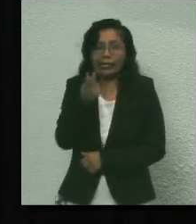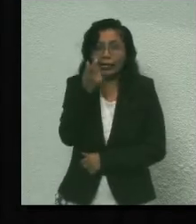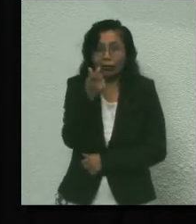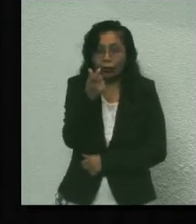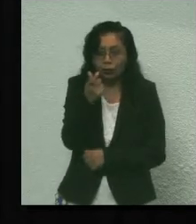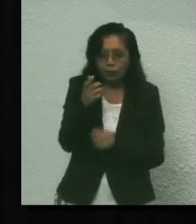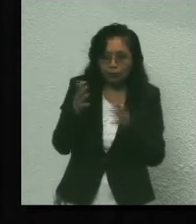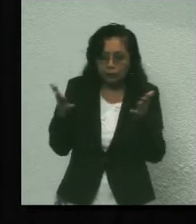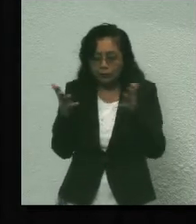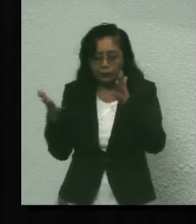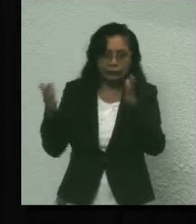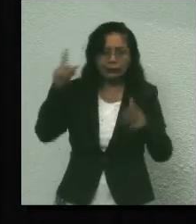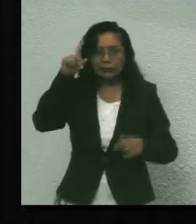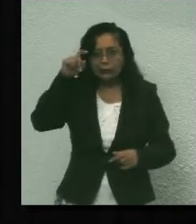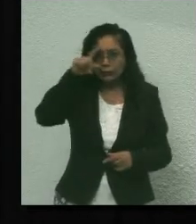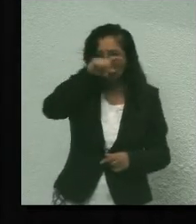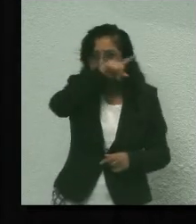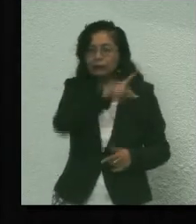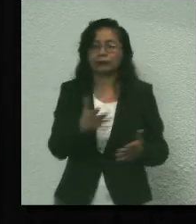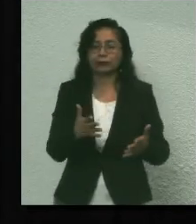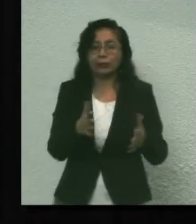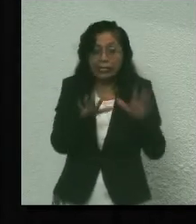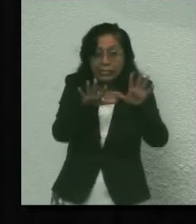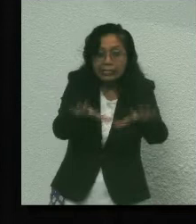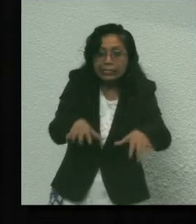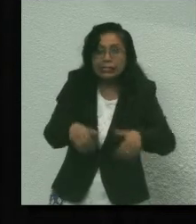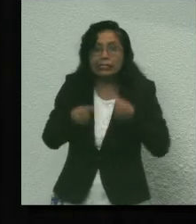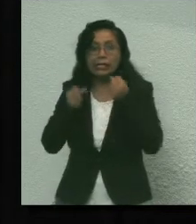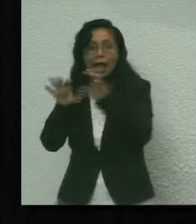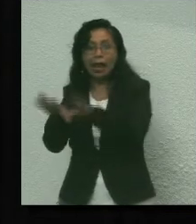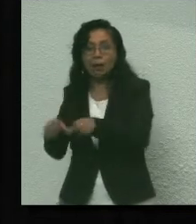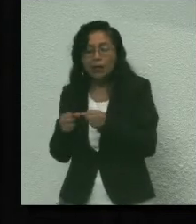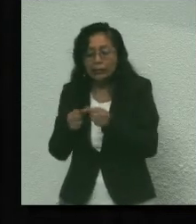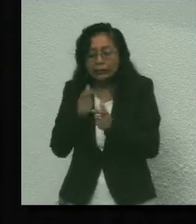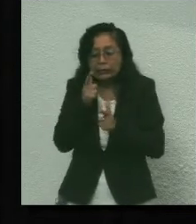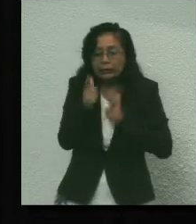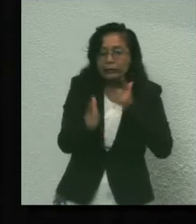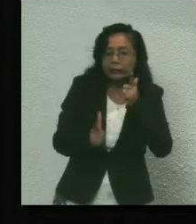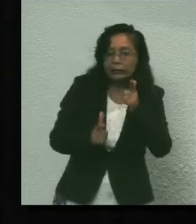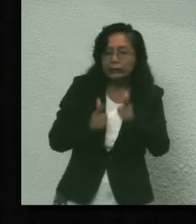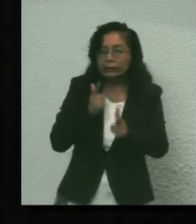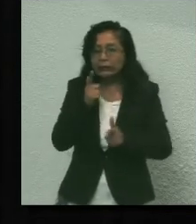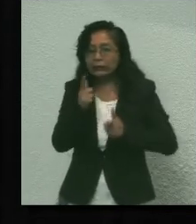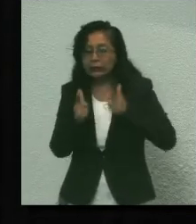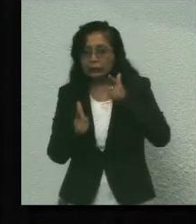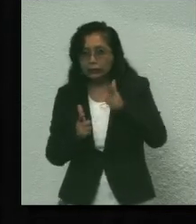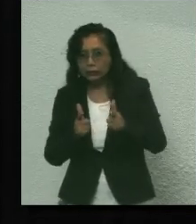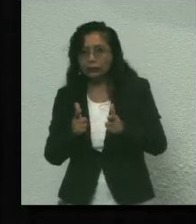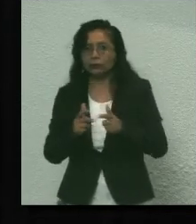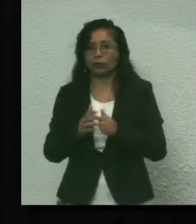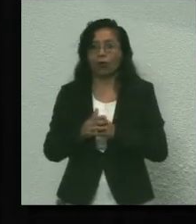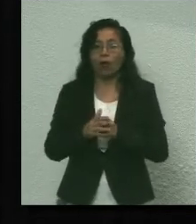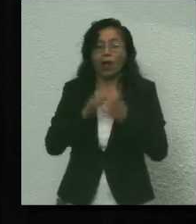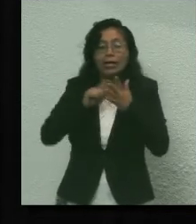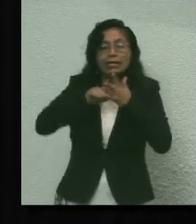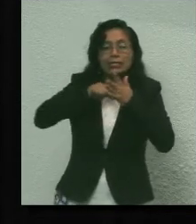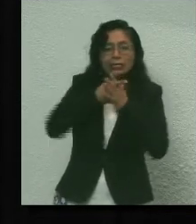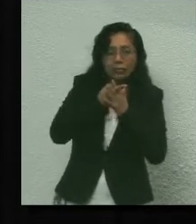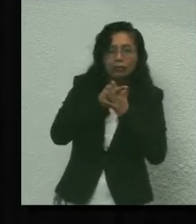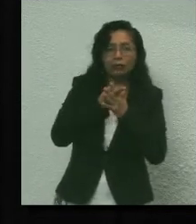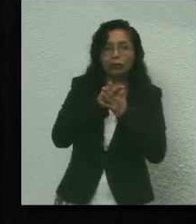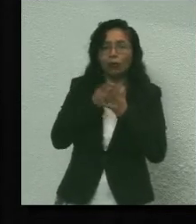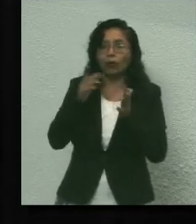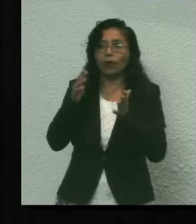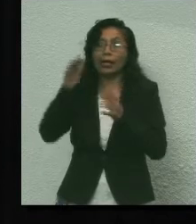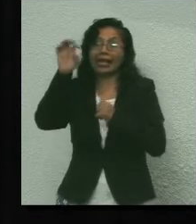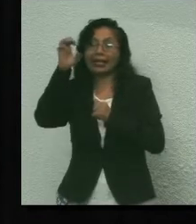se mira compleja y la recuperación lenta oficialmente al inicio del año se contaba